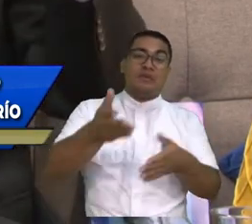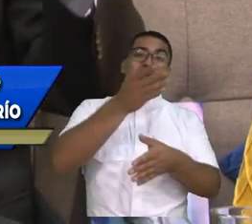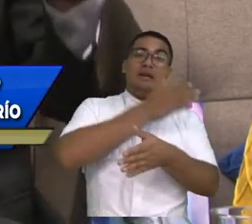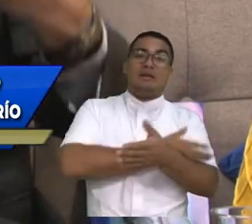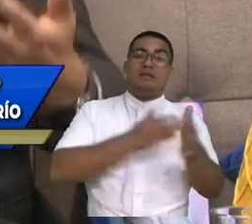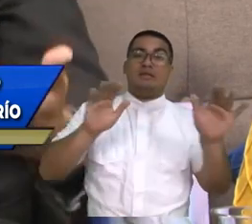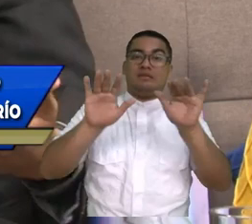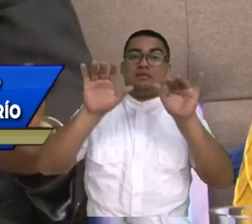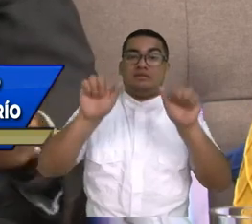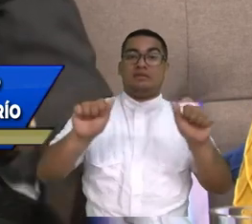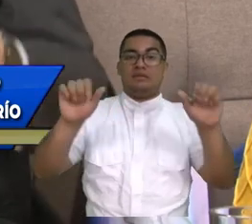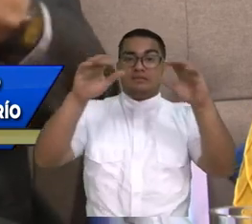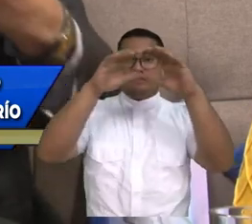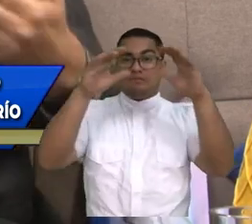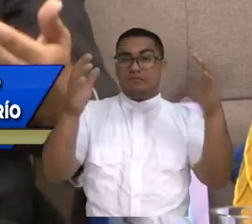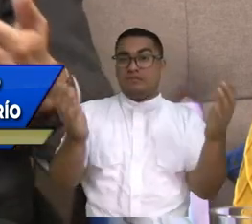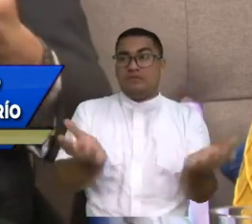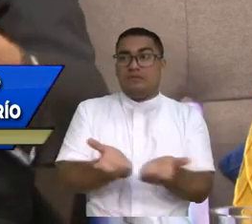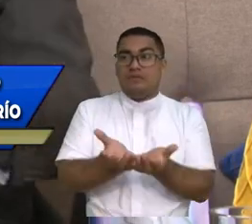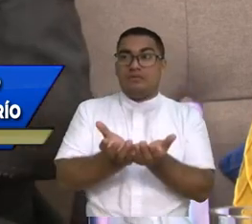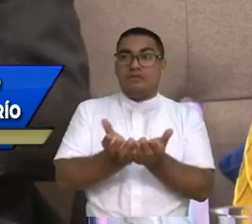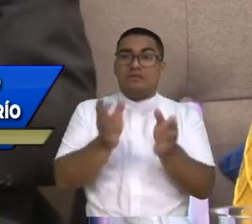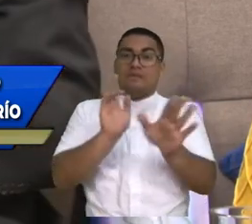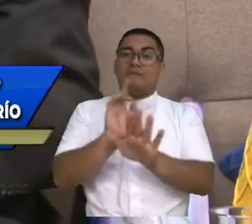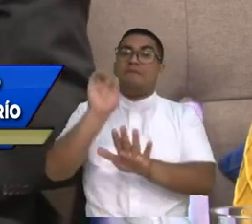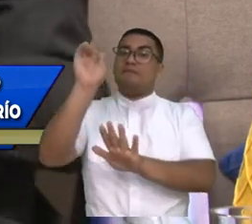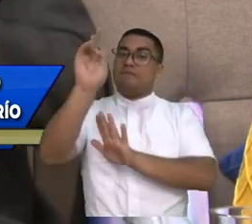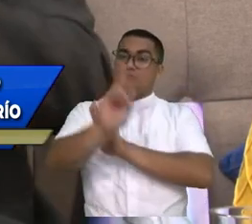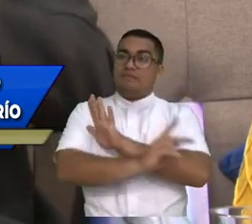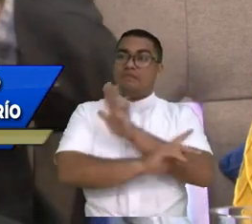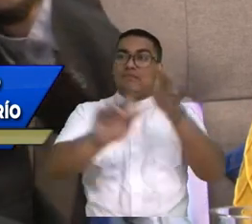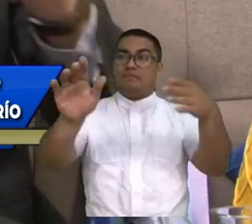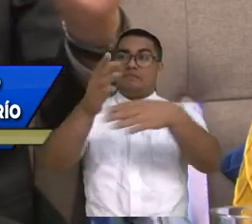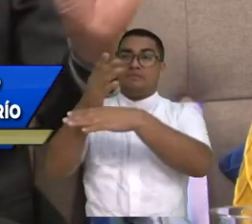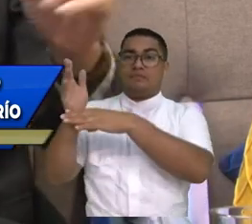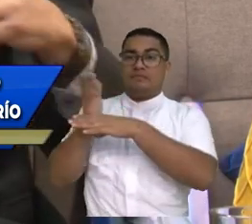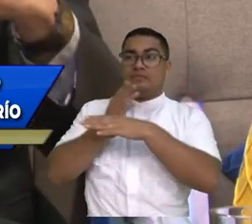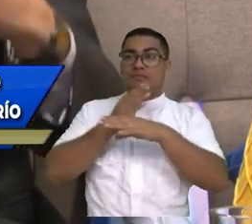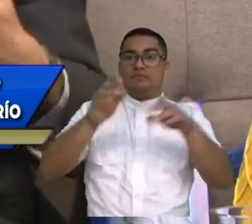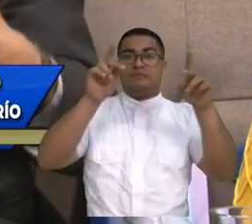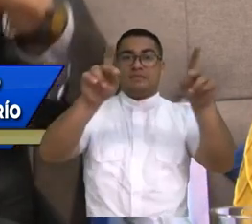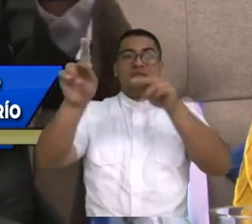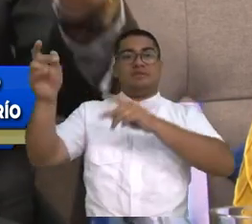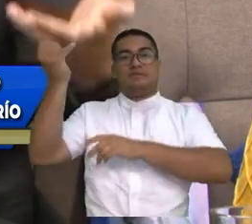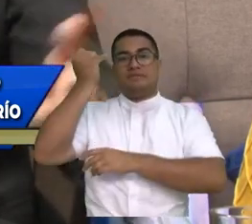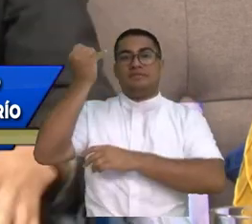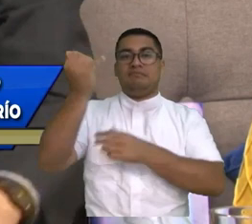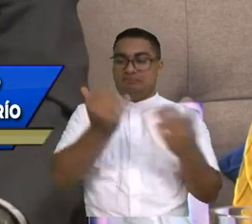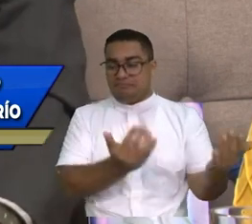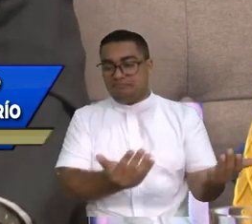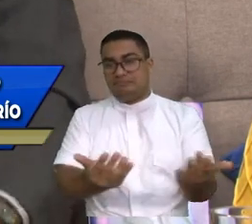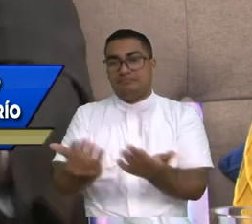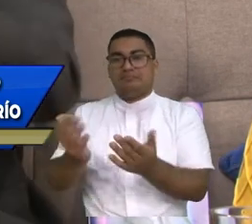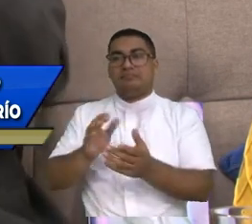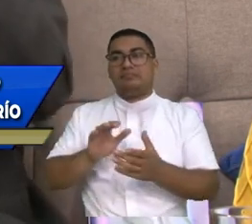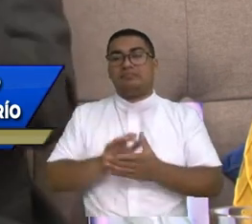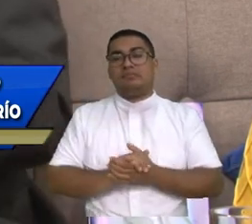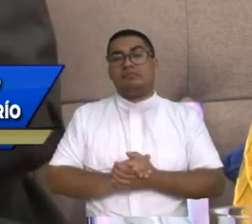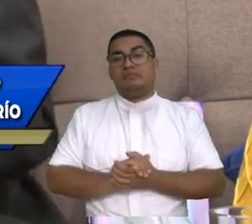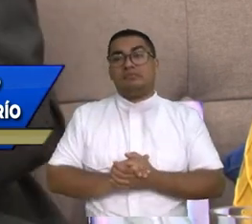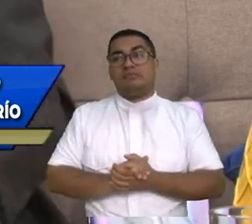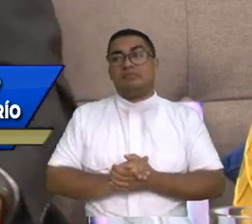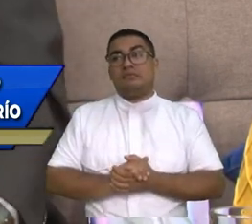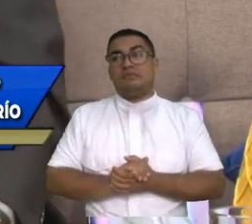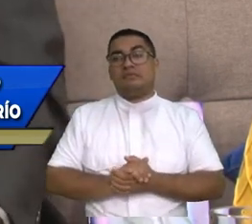celebridad mundial. Era recibido a los países donde llegaba por la élite intelectual y social de los países donde estaba. Volviendo